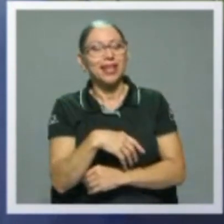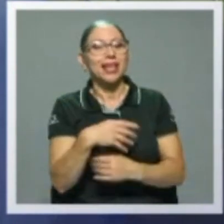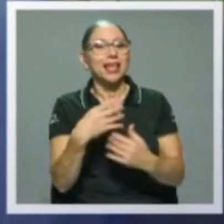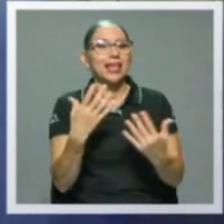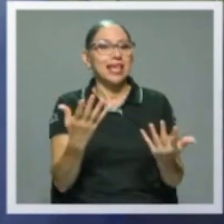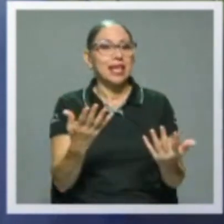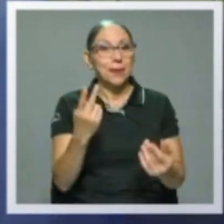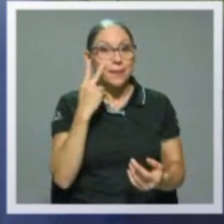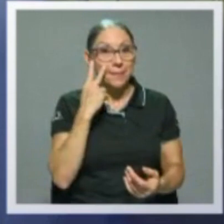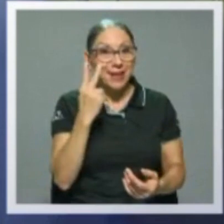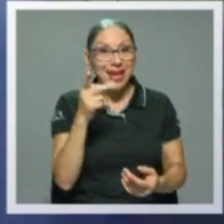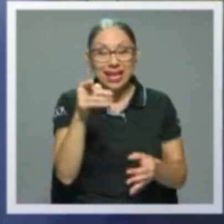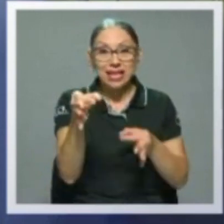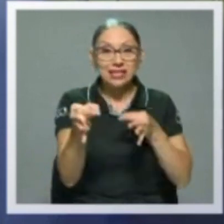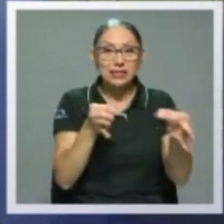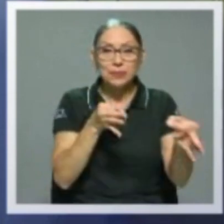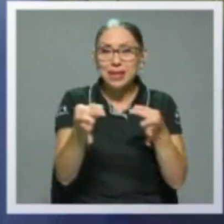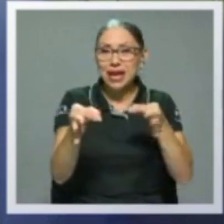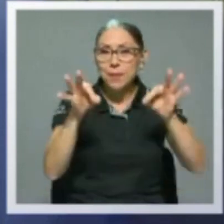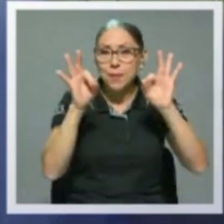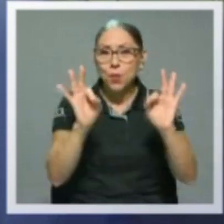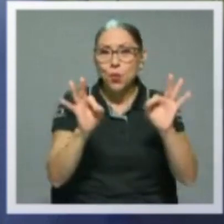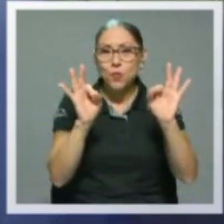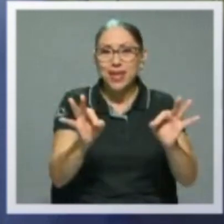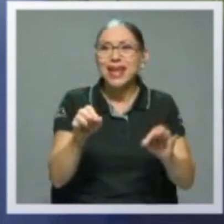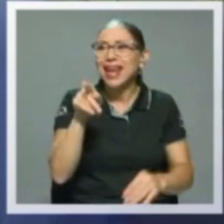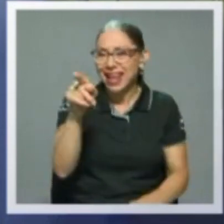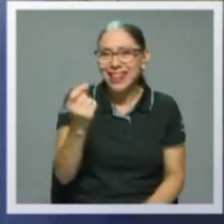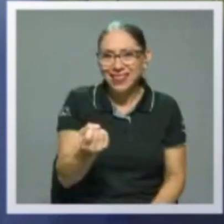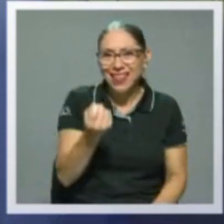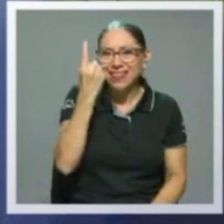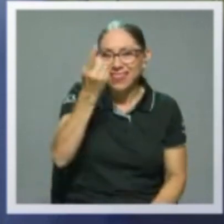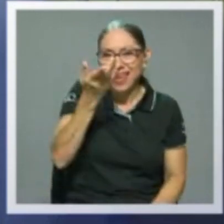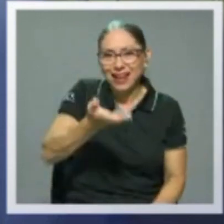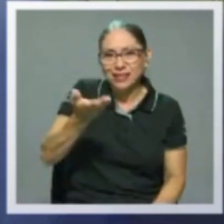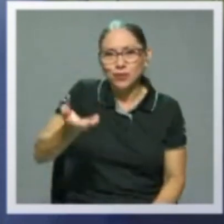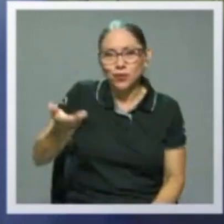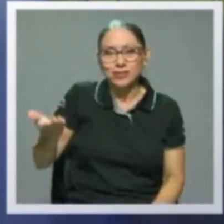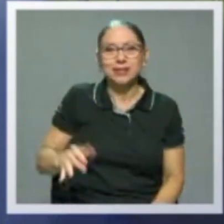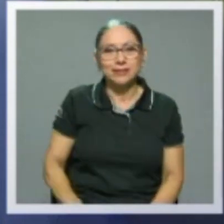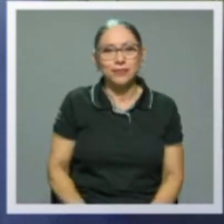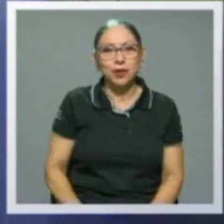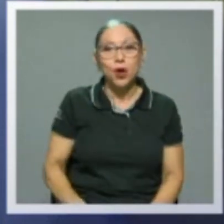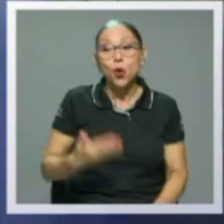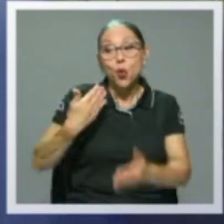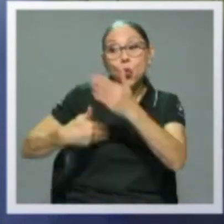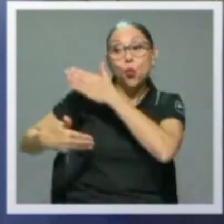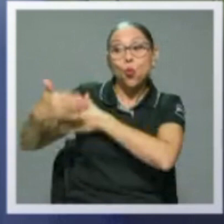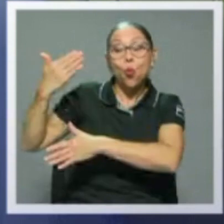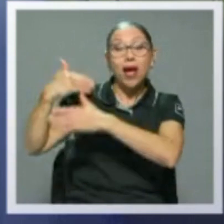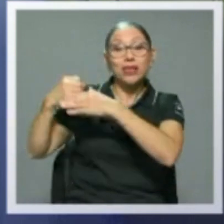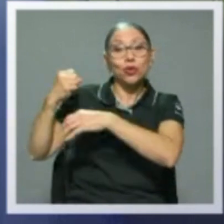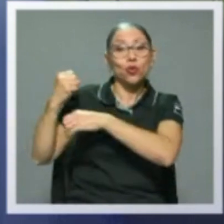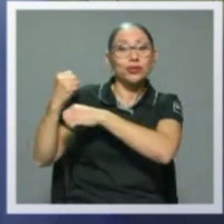y vean que explica muy bien, entendía las cosas. Cuando se creó ARECEP,